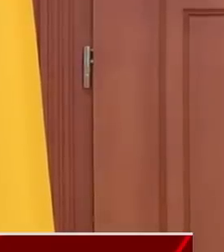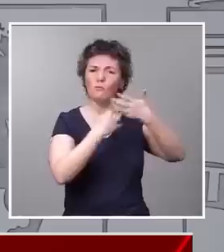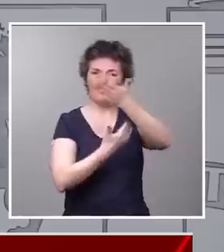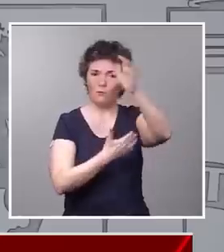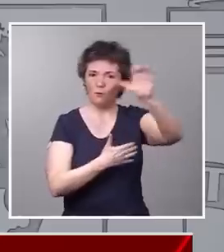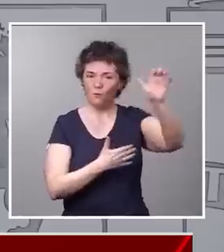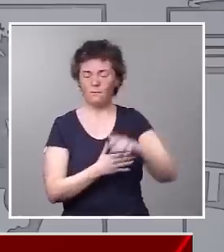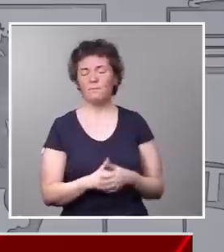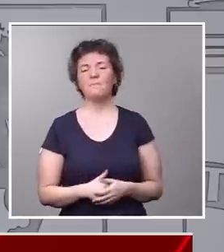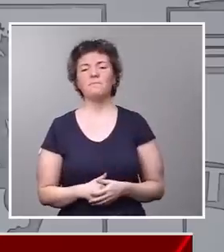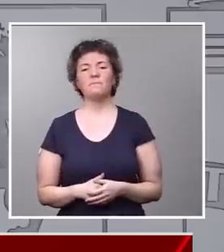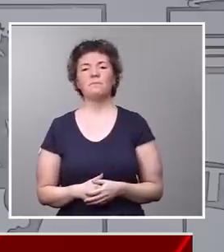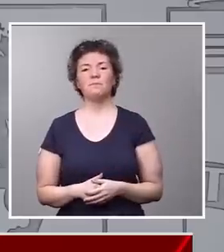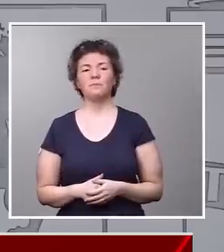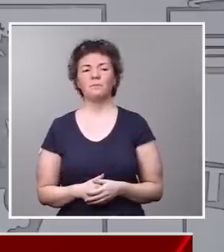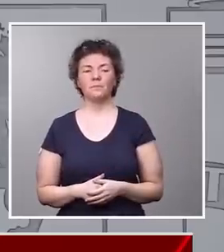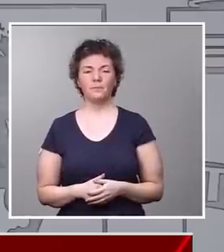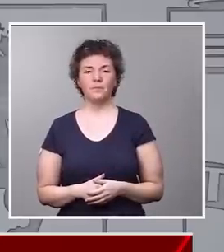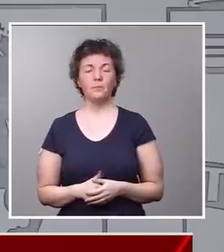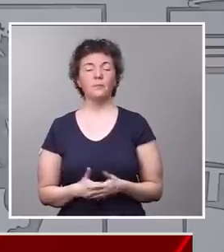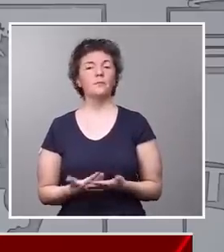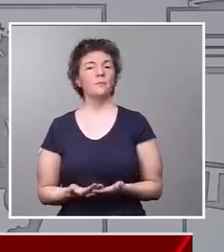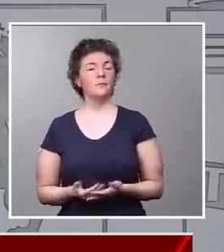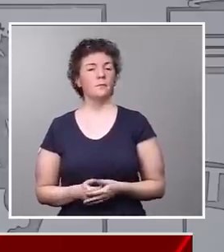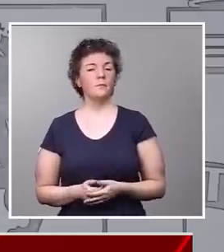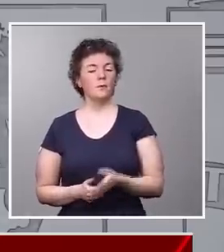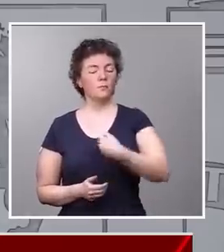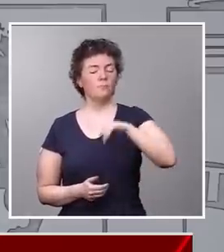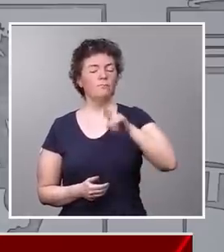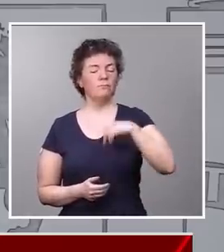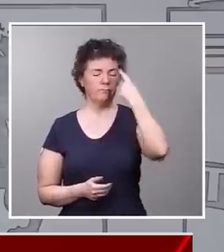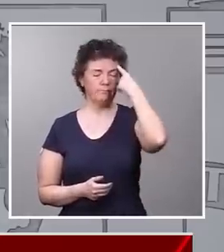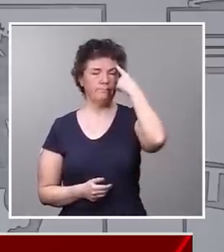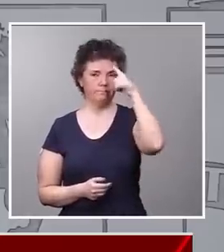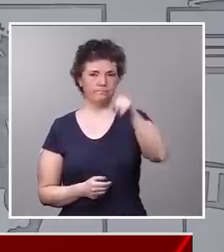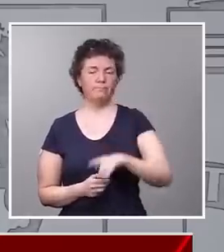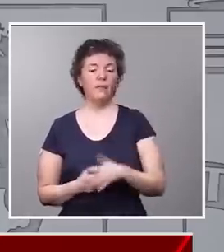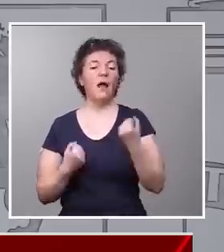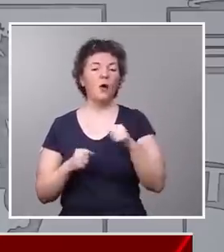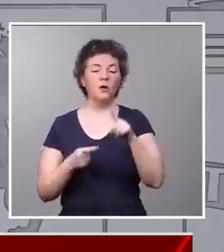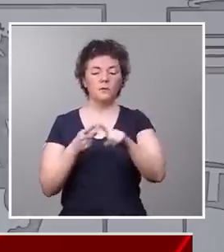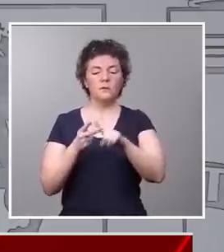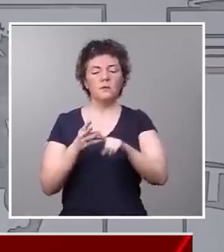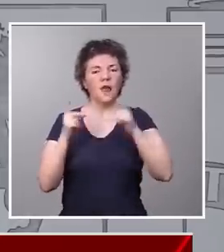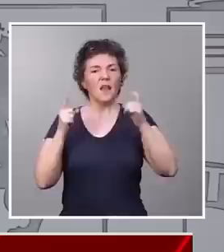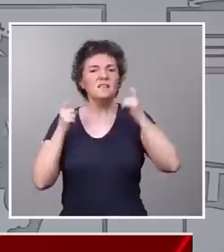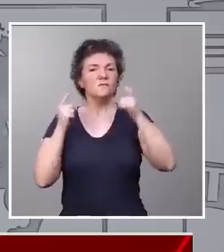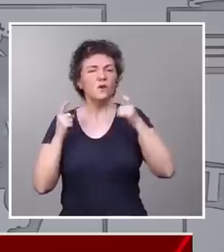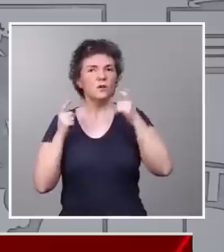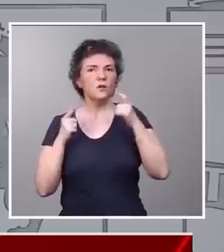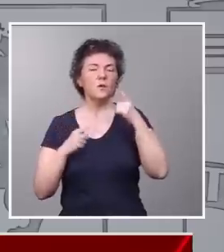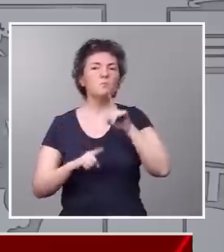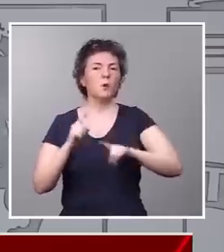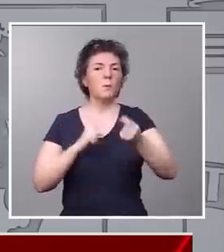se lo va a permitir por están demostrando ser la derecha cobarde una vez más van a hacer dos cosas